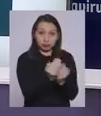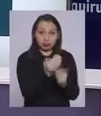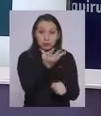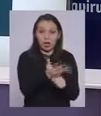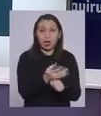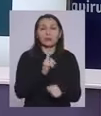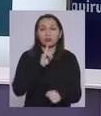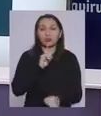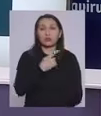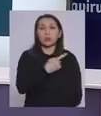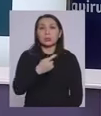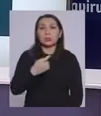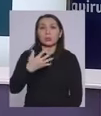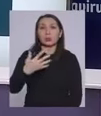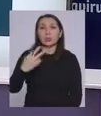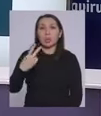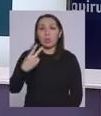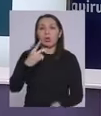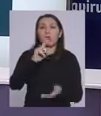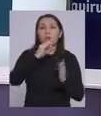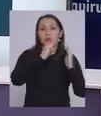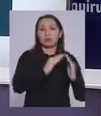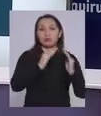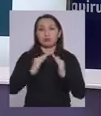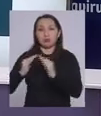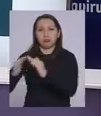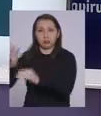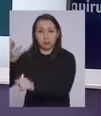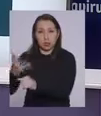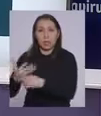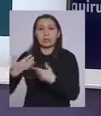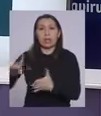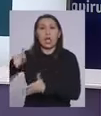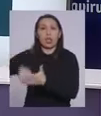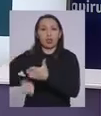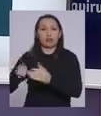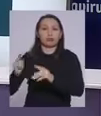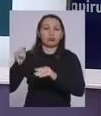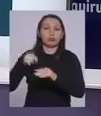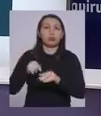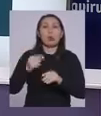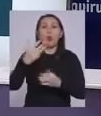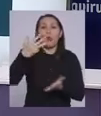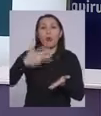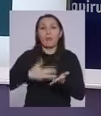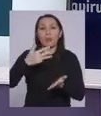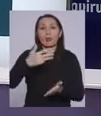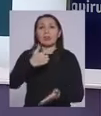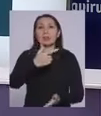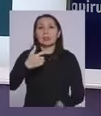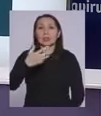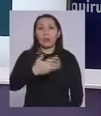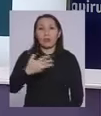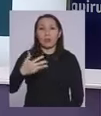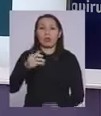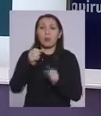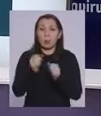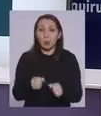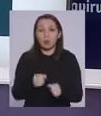tenemos 152 recintos ya contratados con 9.679 cupos, de los